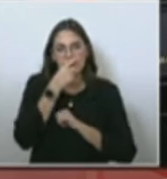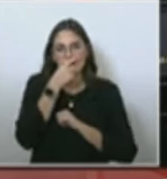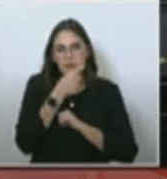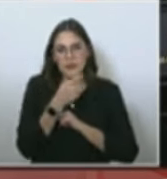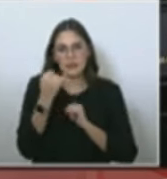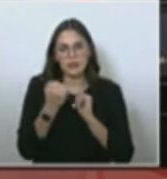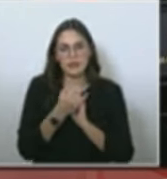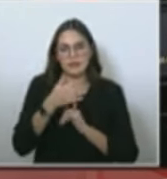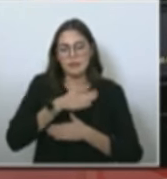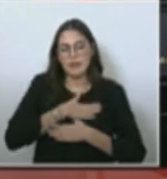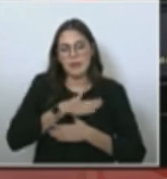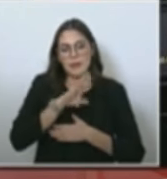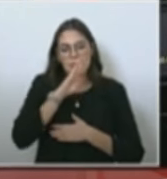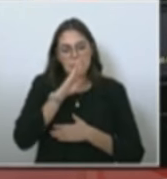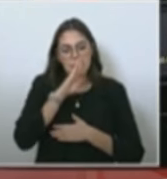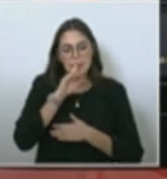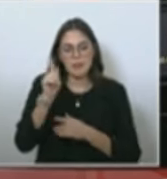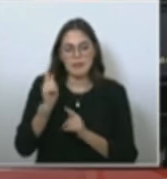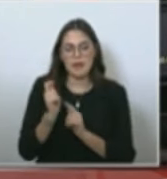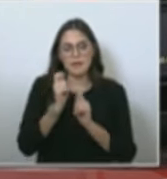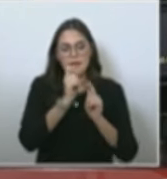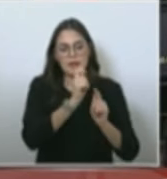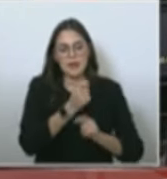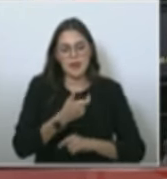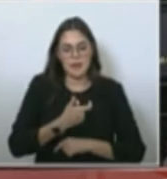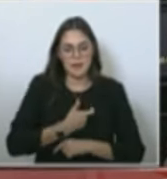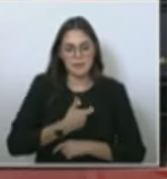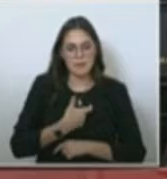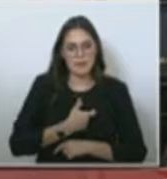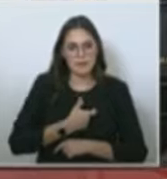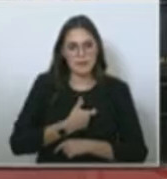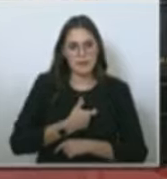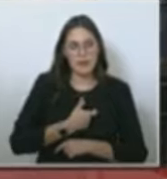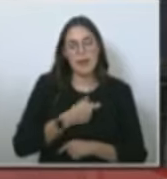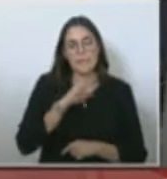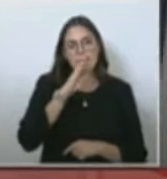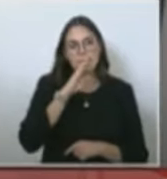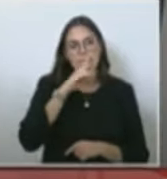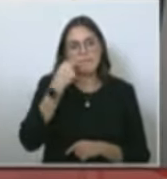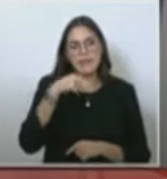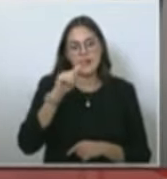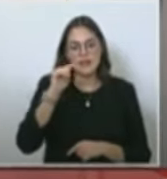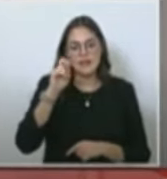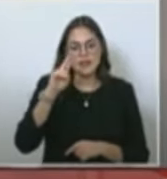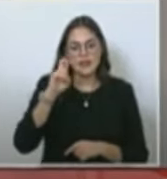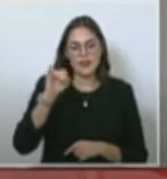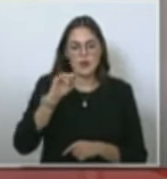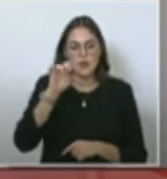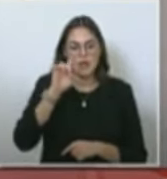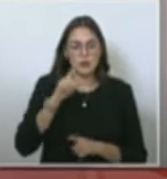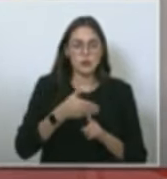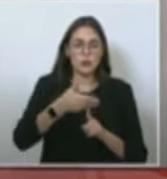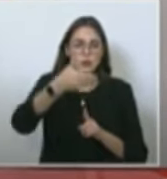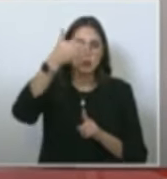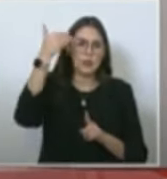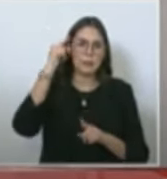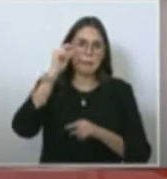la medalla para Heberto Castillo, mi madre, Tere Juárez, hace más de 20